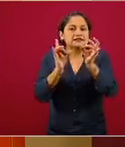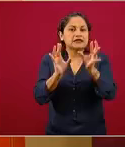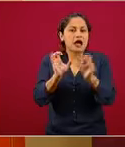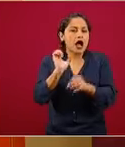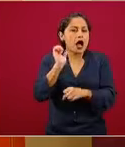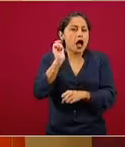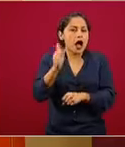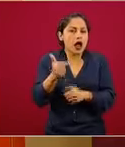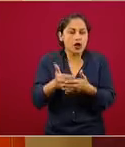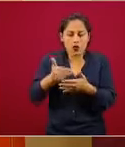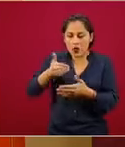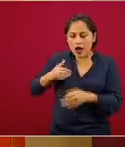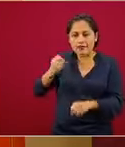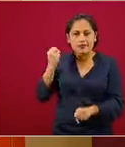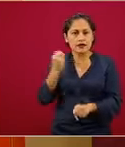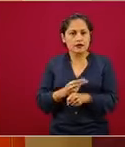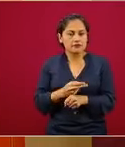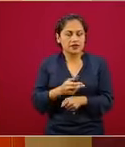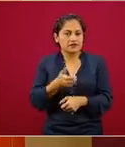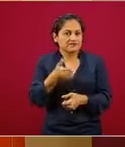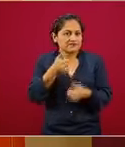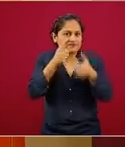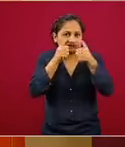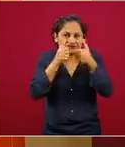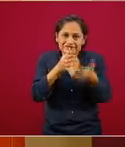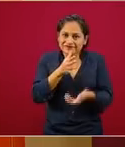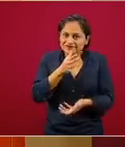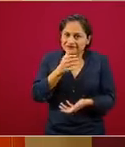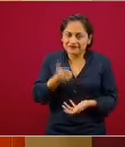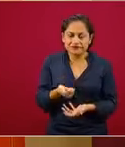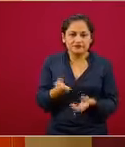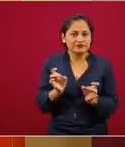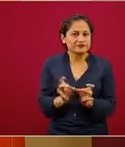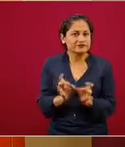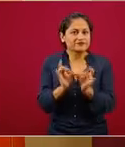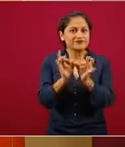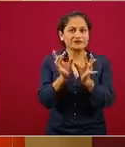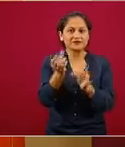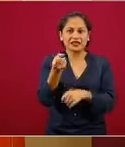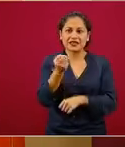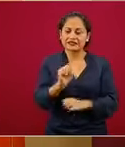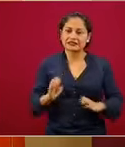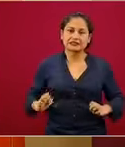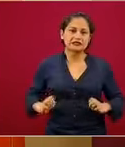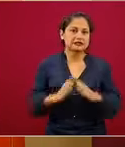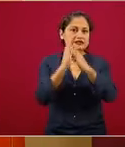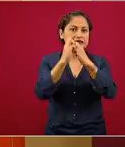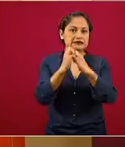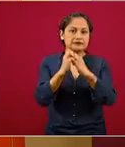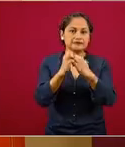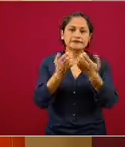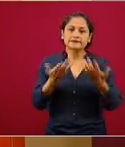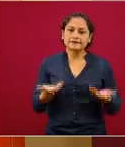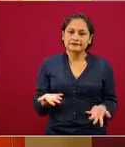previsible, es una enfermedad emergente, genuinamente emergente, nos enfrentamos con